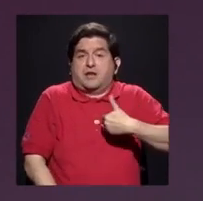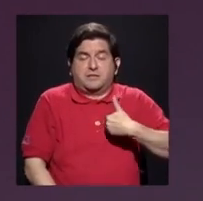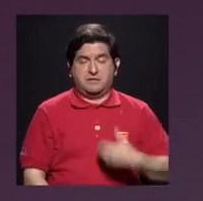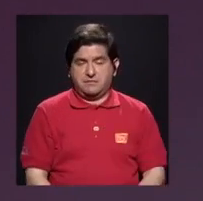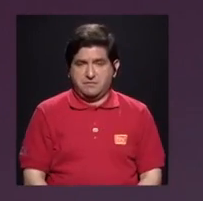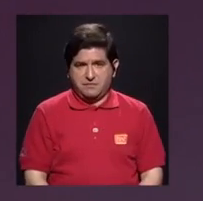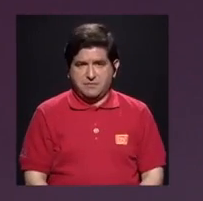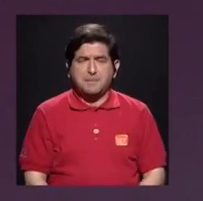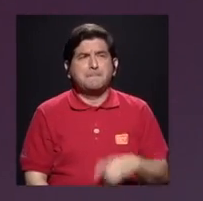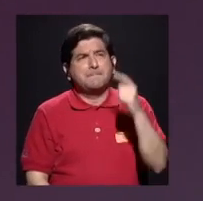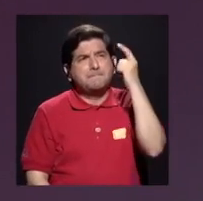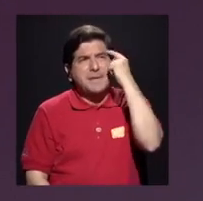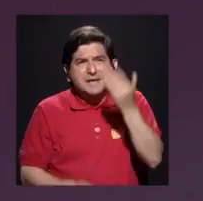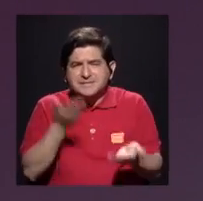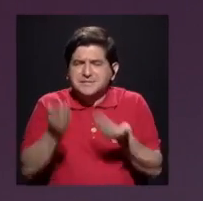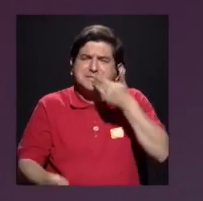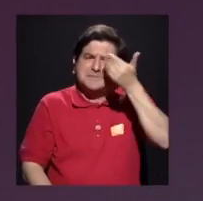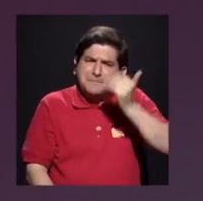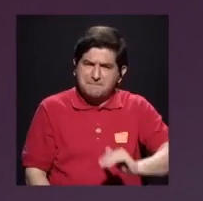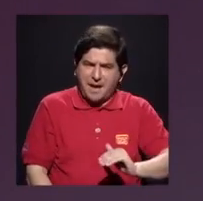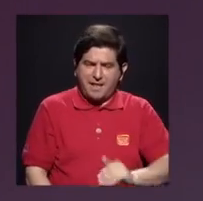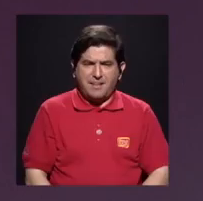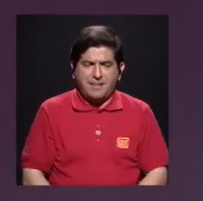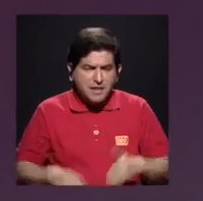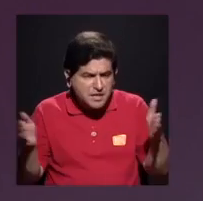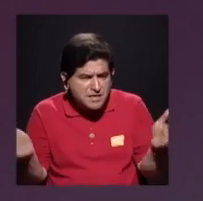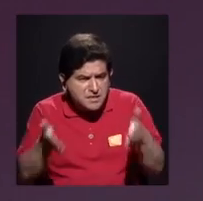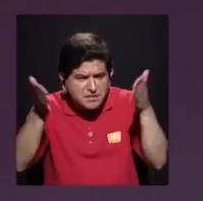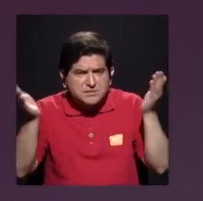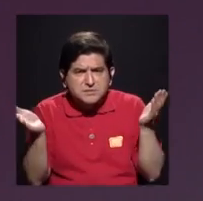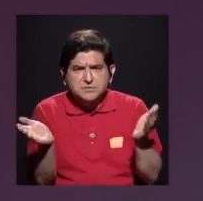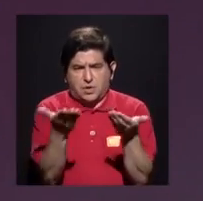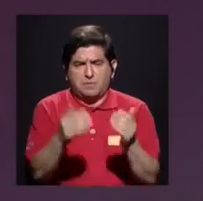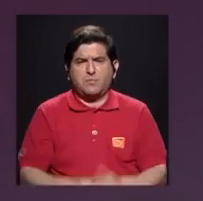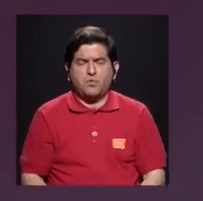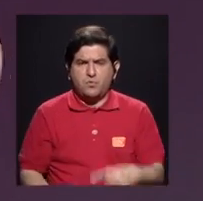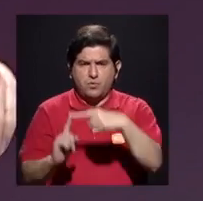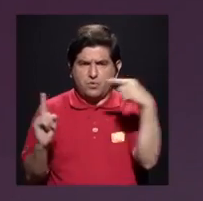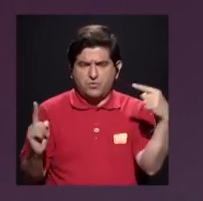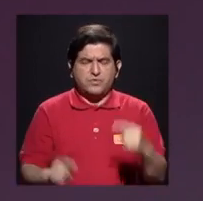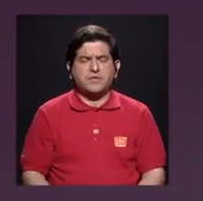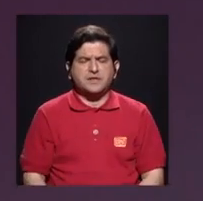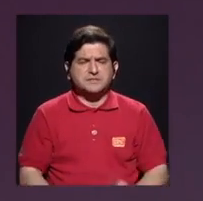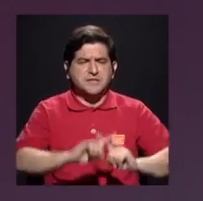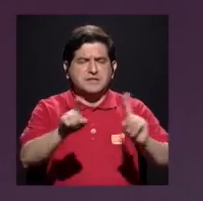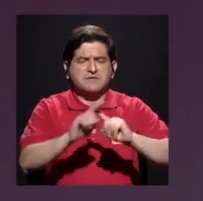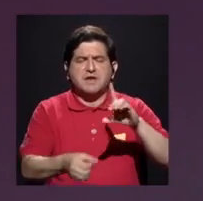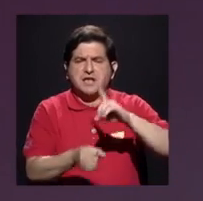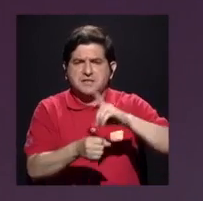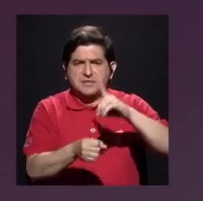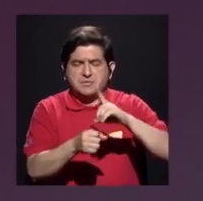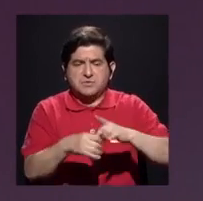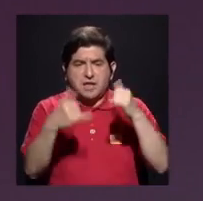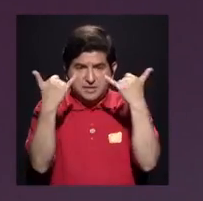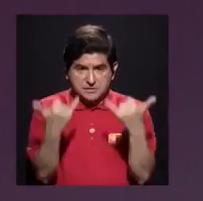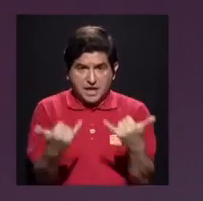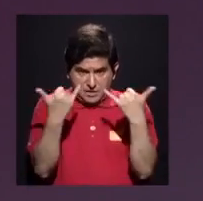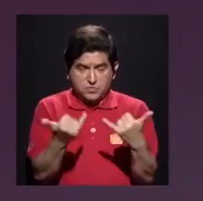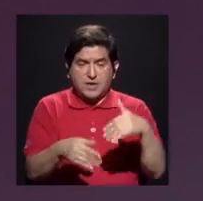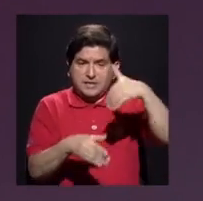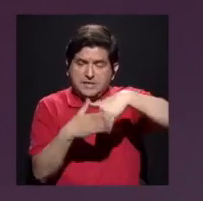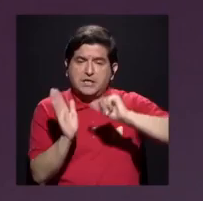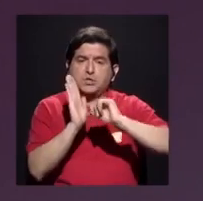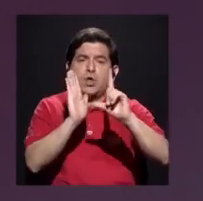creo que es que piensan muy mal y ha sido fomentado desde incluso la voz de algunos diputados en las actuales en la asamblea